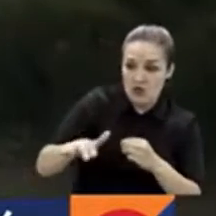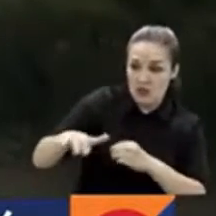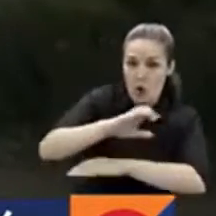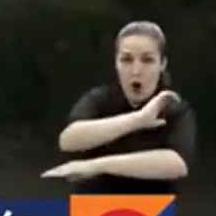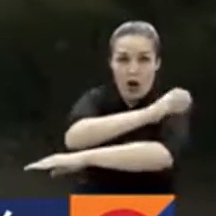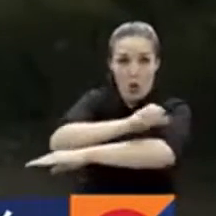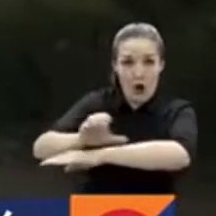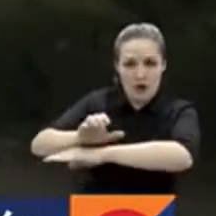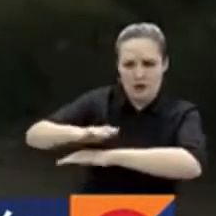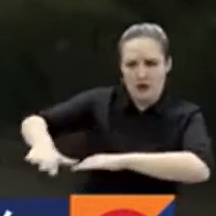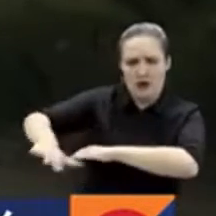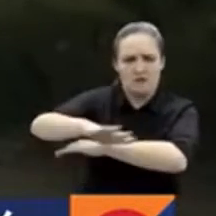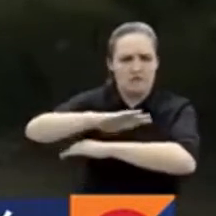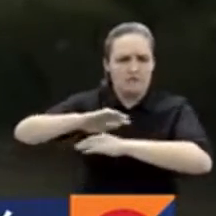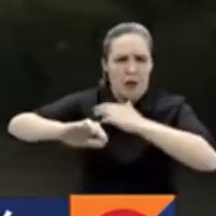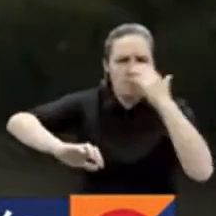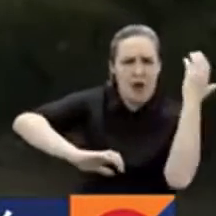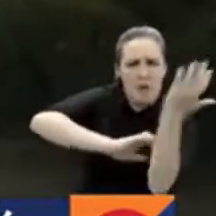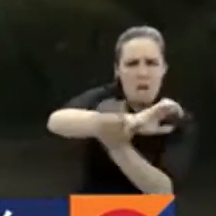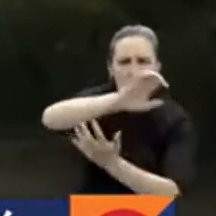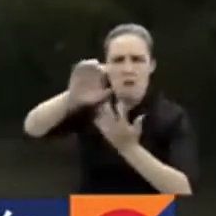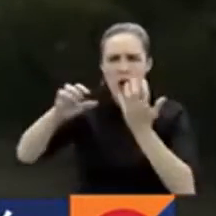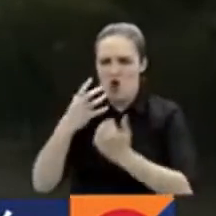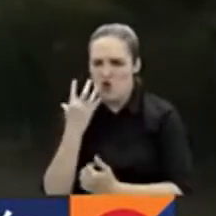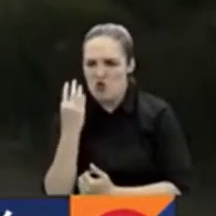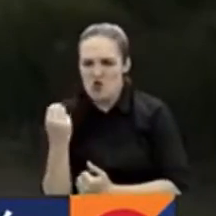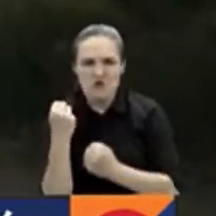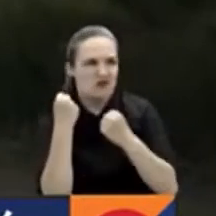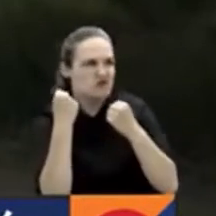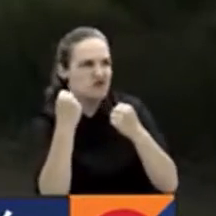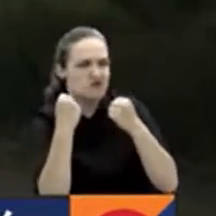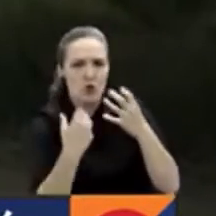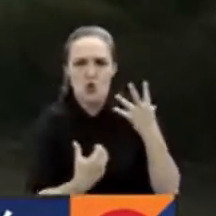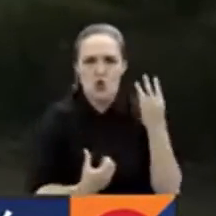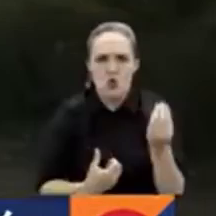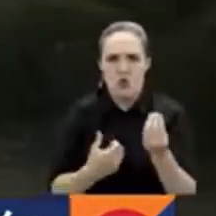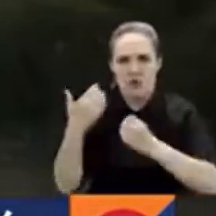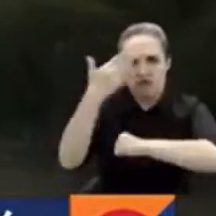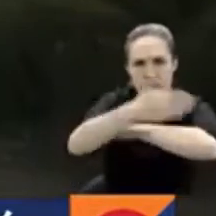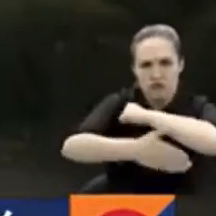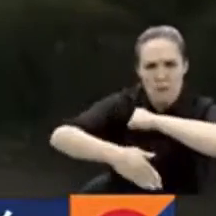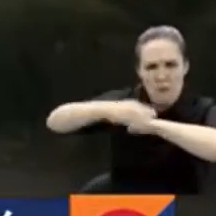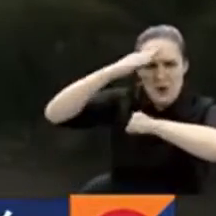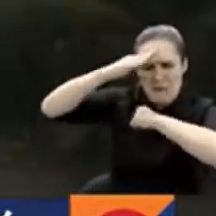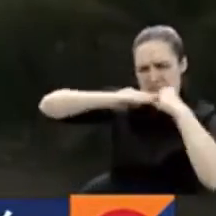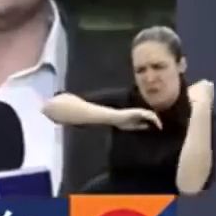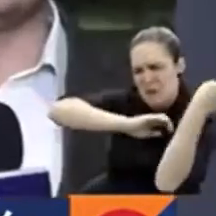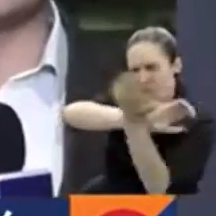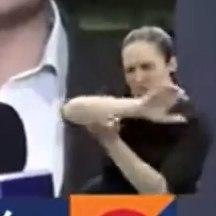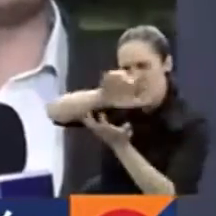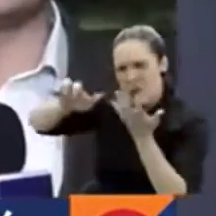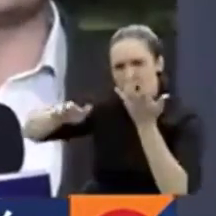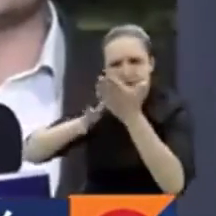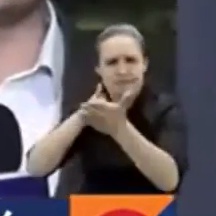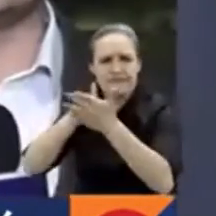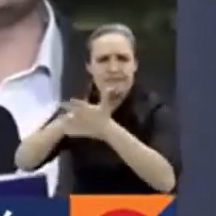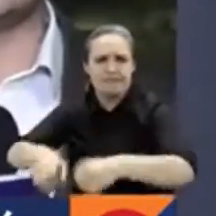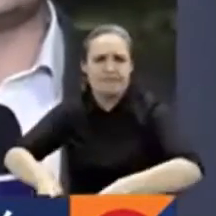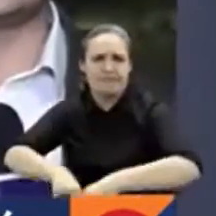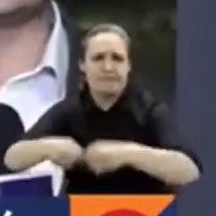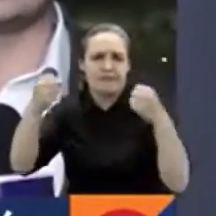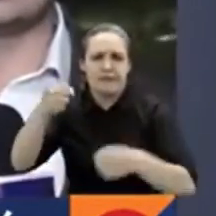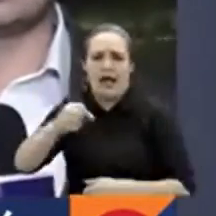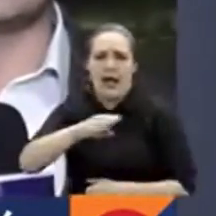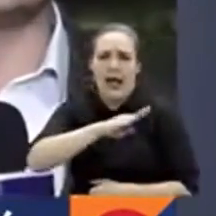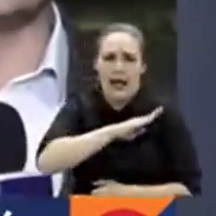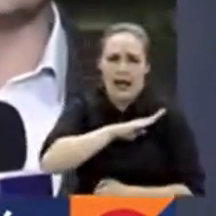en zonas de enfrentamientos entre manifestantes y fuerza pública, a tal punto en que fue afectado la alcaldía municipal, el Palacio de